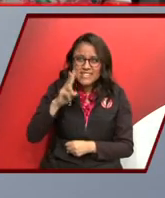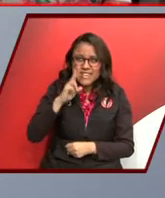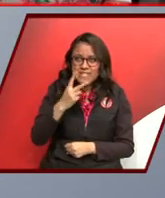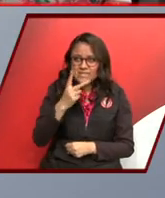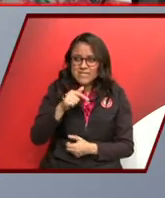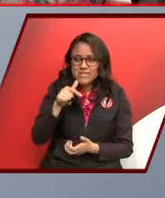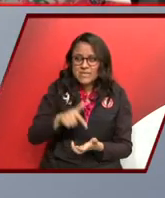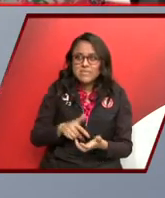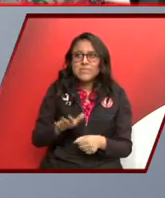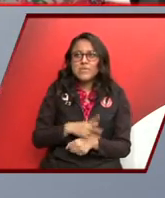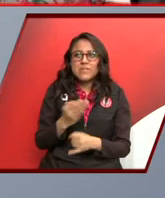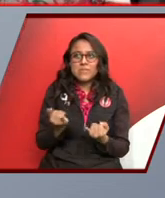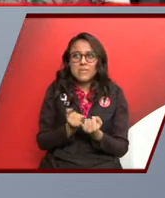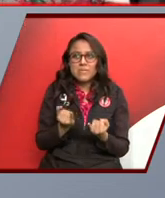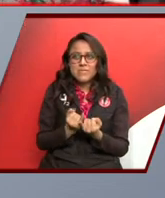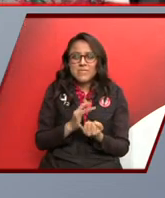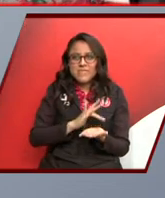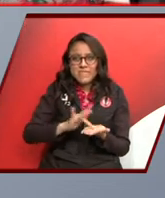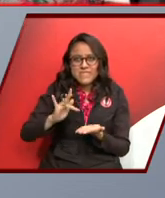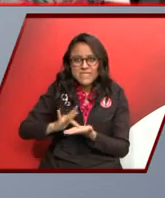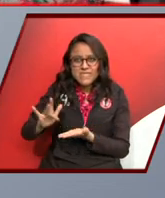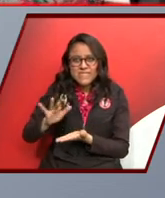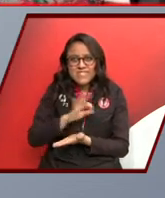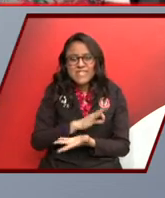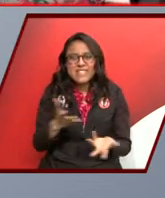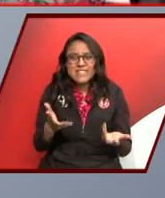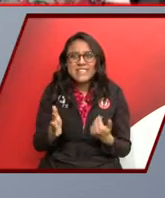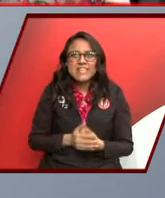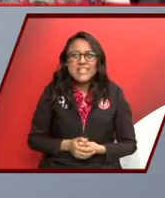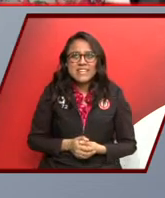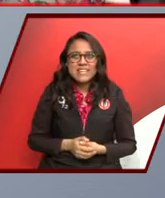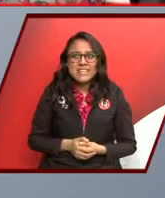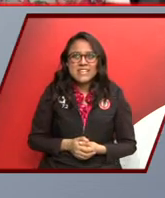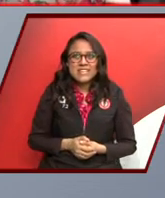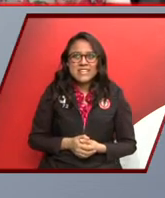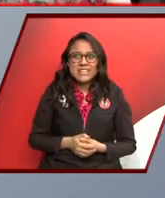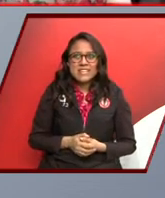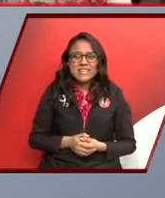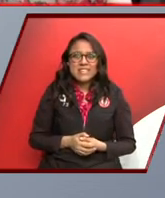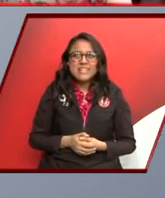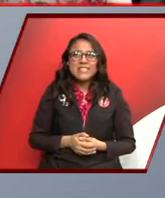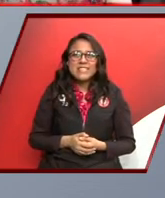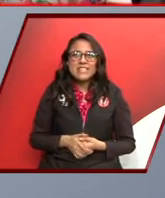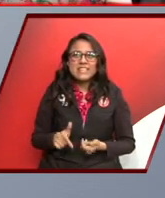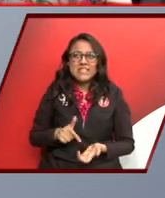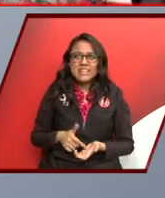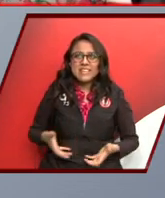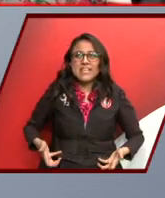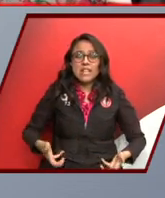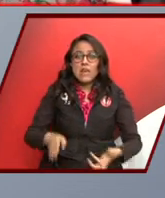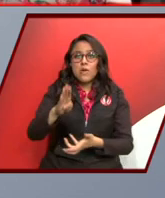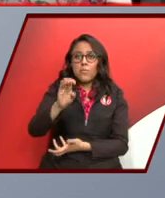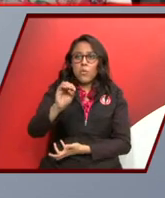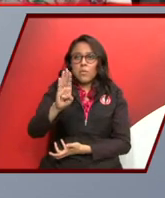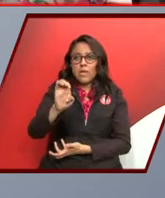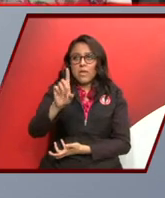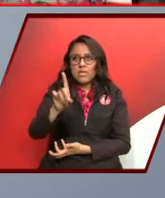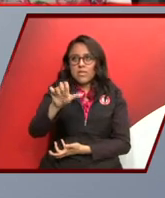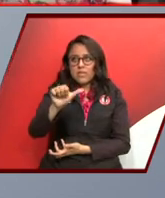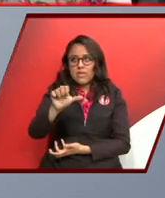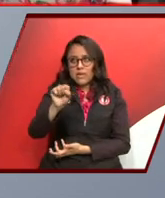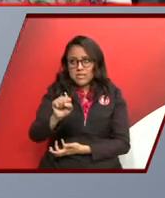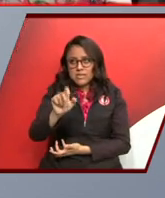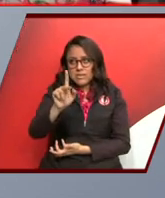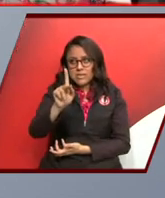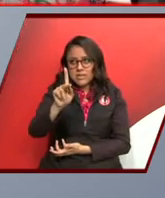dos áreas, Jorge, ¿por qué no? Podemos también hacerlo, claro que sí. Y estamos aquí justamente en las calles de Bóvedas y Pérgolas, eso es, Jorge,